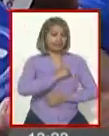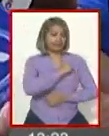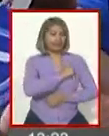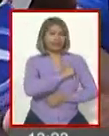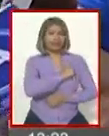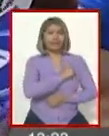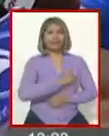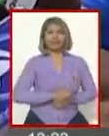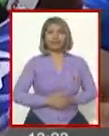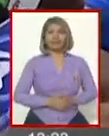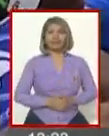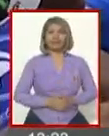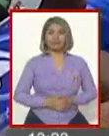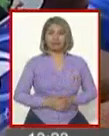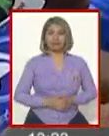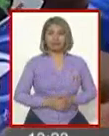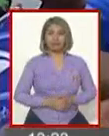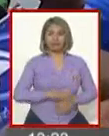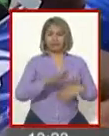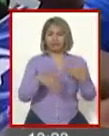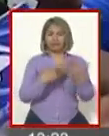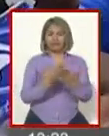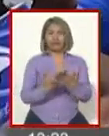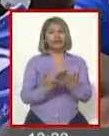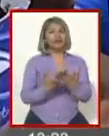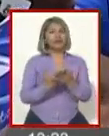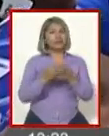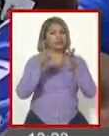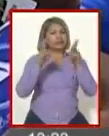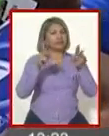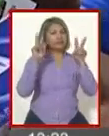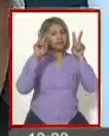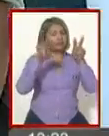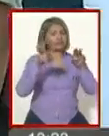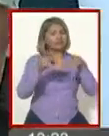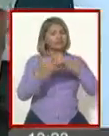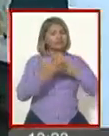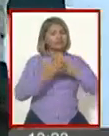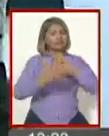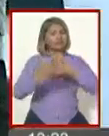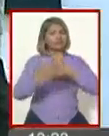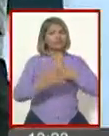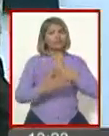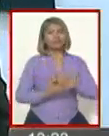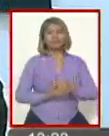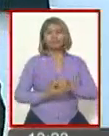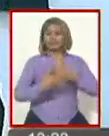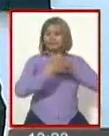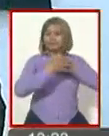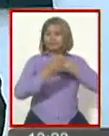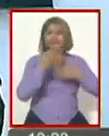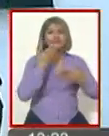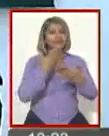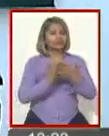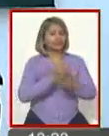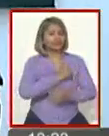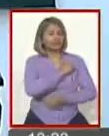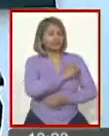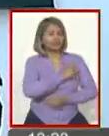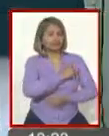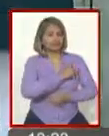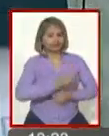conductas de este tipo en todos nuestros camaradas. Que vean ellos reflejada una imagen de una buena